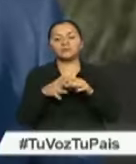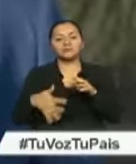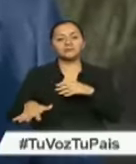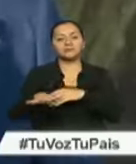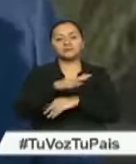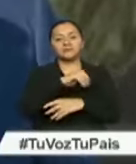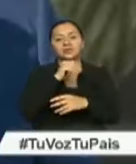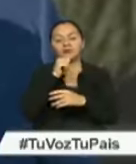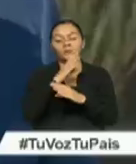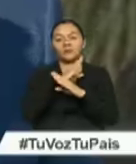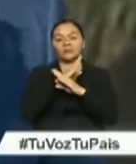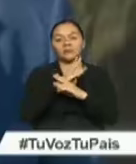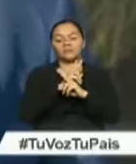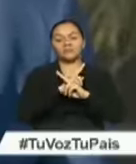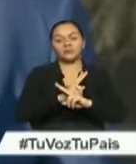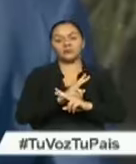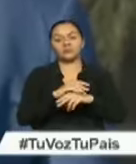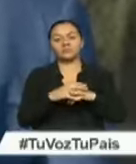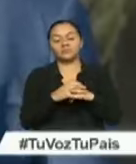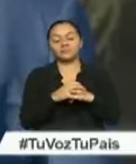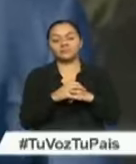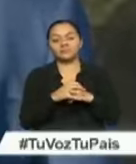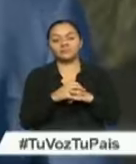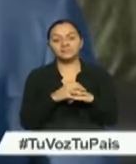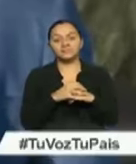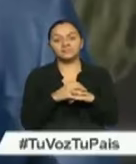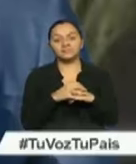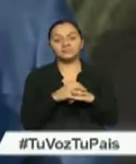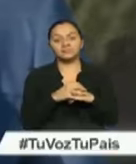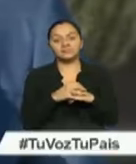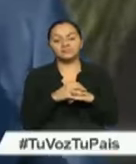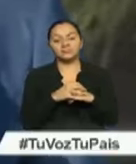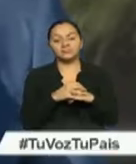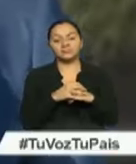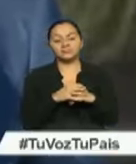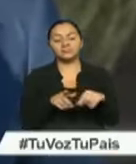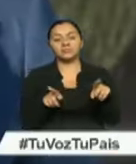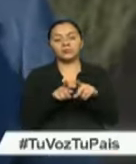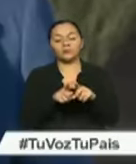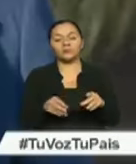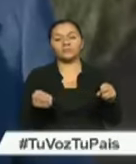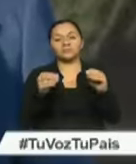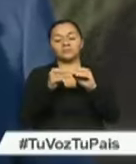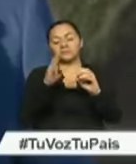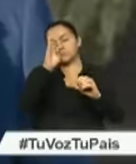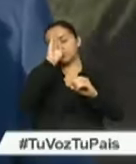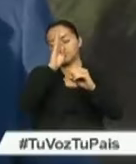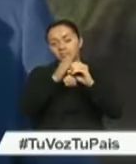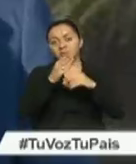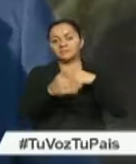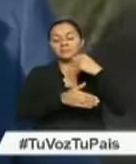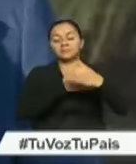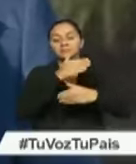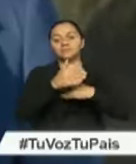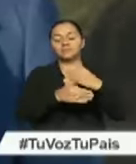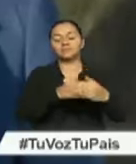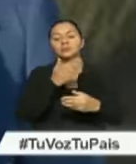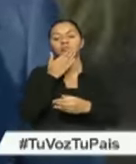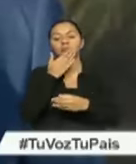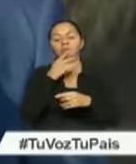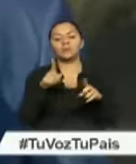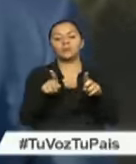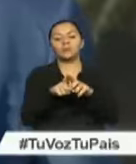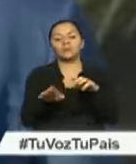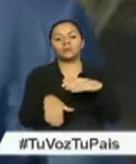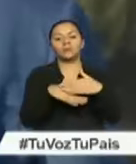y defendiéndolos y protegiéndoles. Así es que venimos con ese propósito, ilusionados también de las